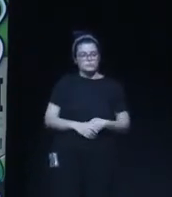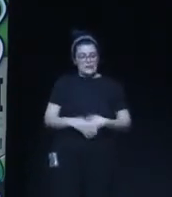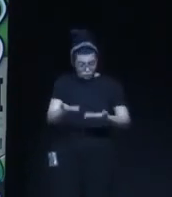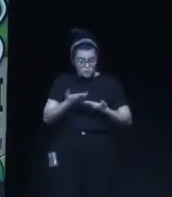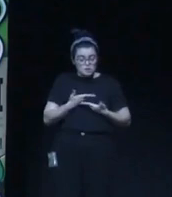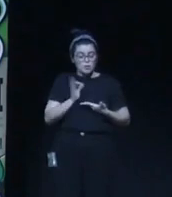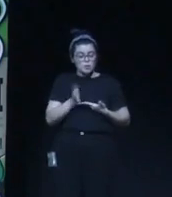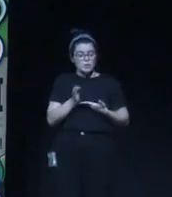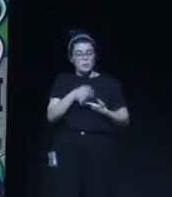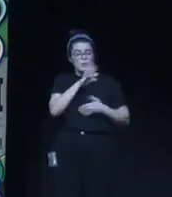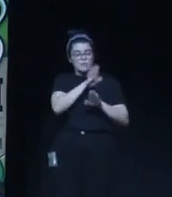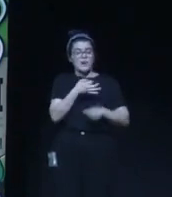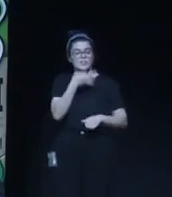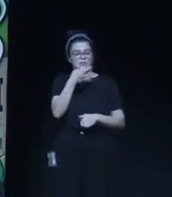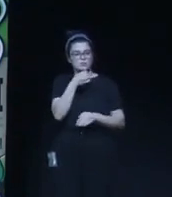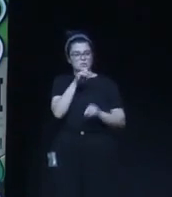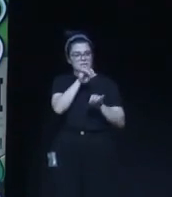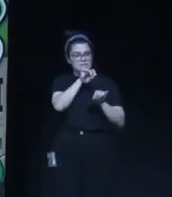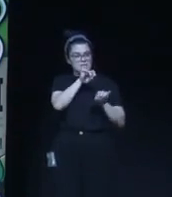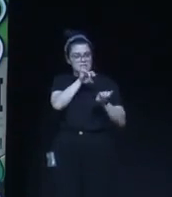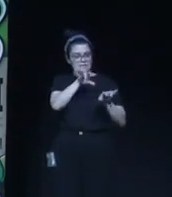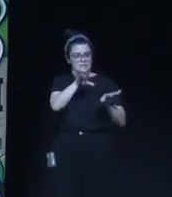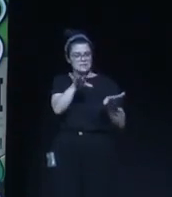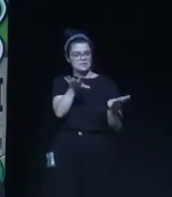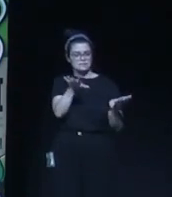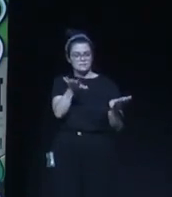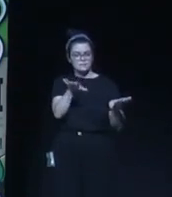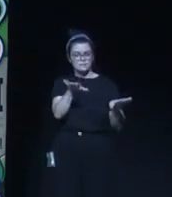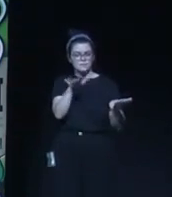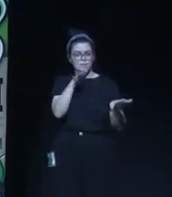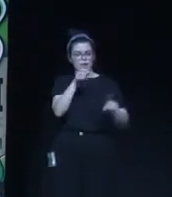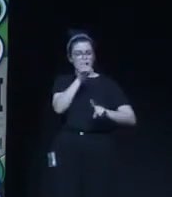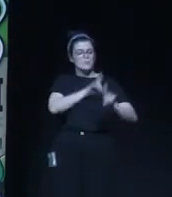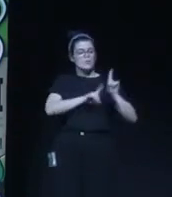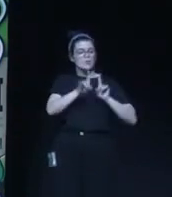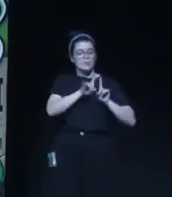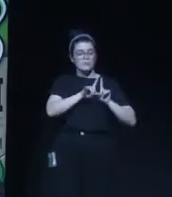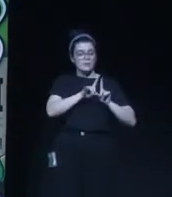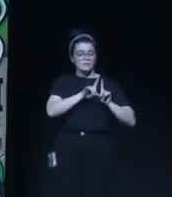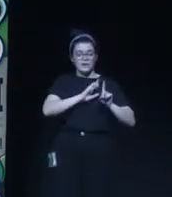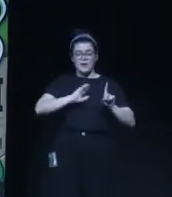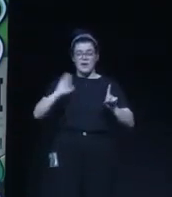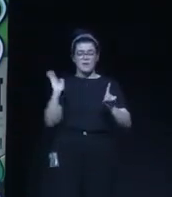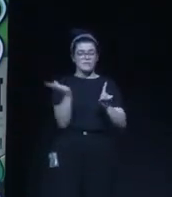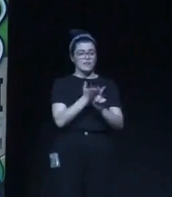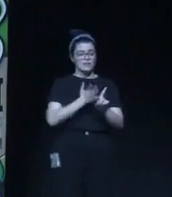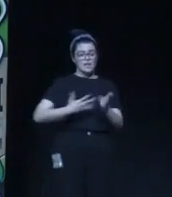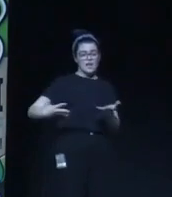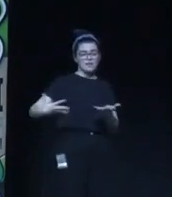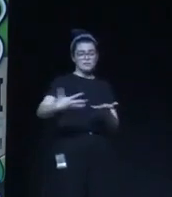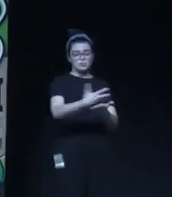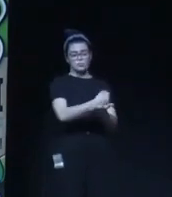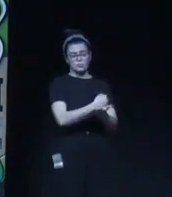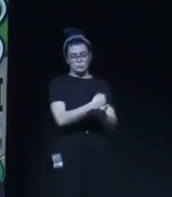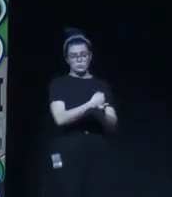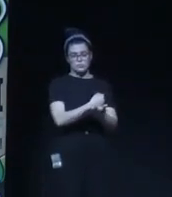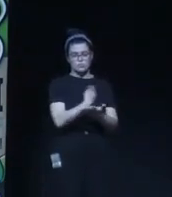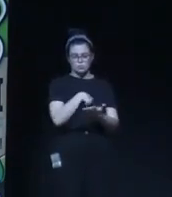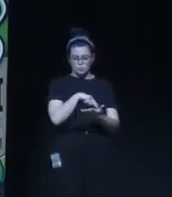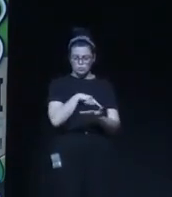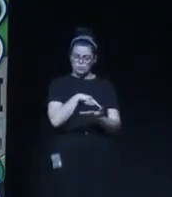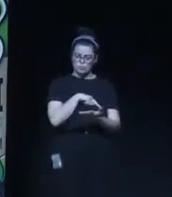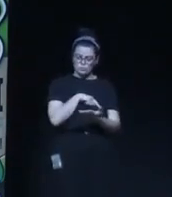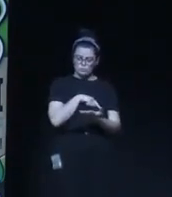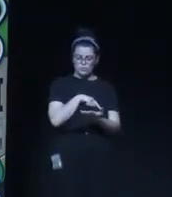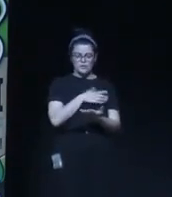está llegando en todas partes, porque el problema está en todas partes. Y por eso estamos teniendo, yo creo, tanto